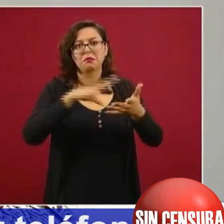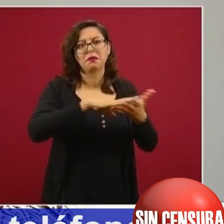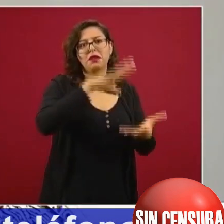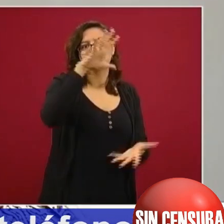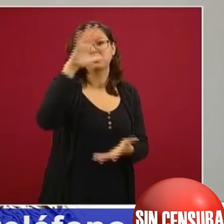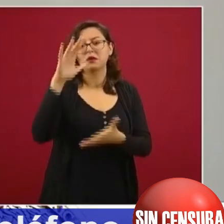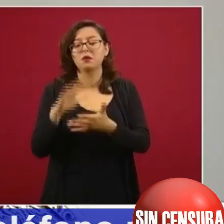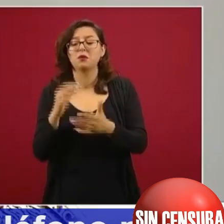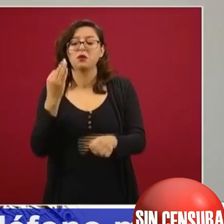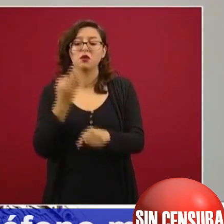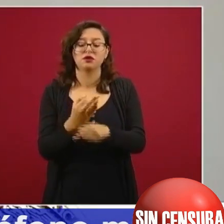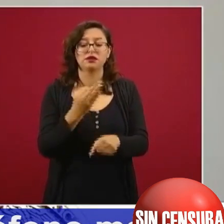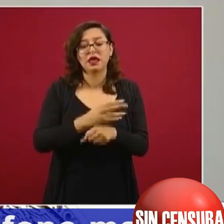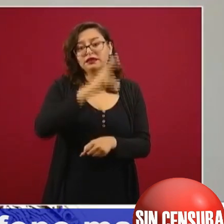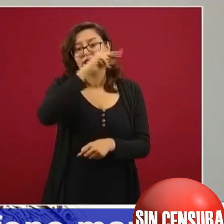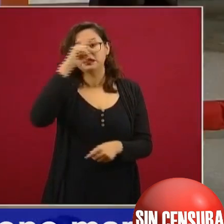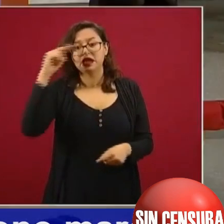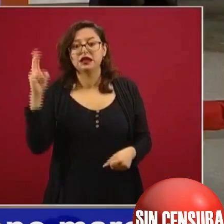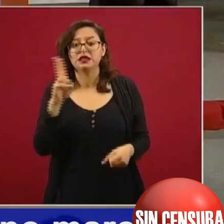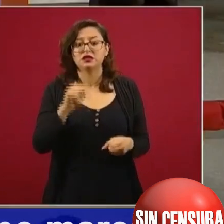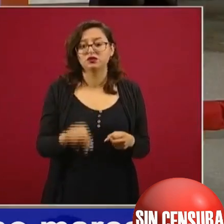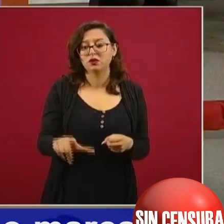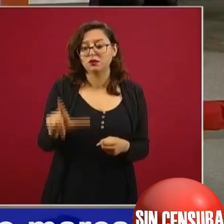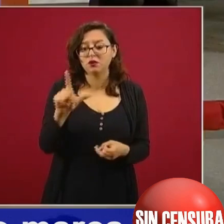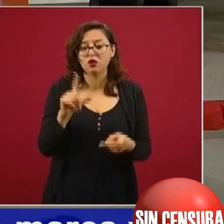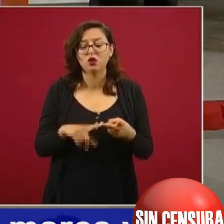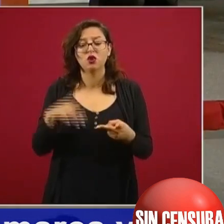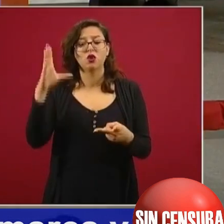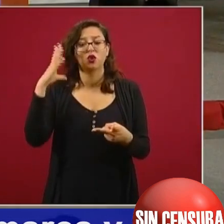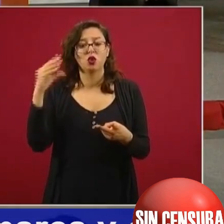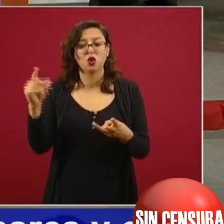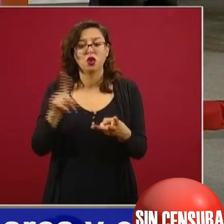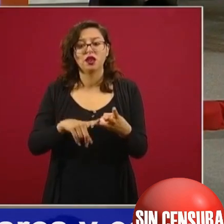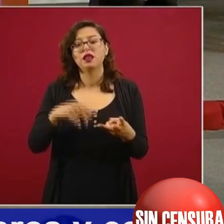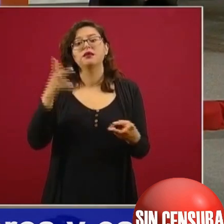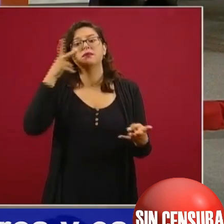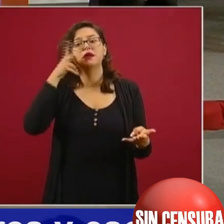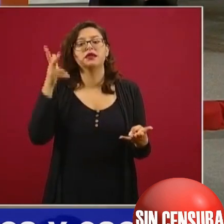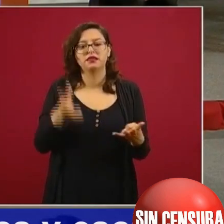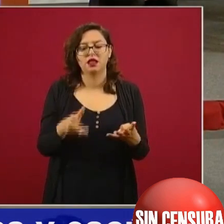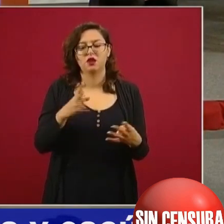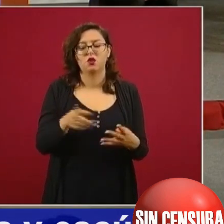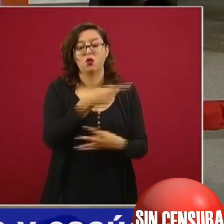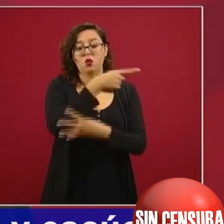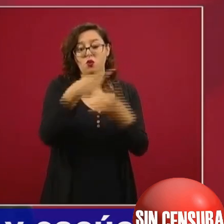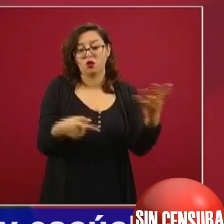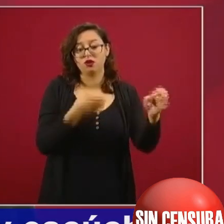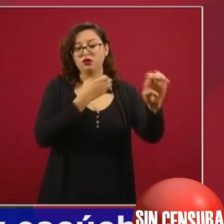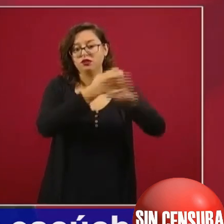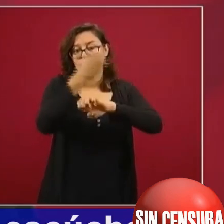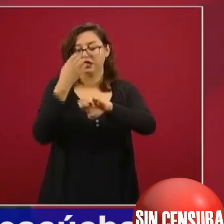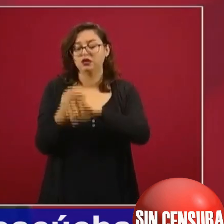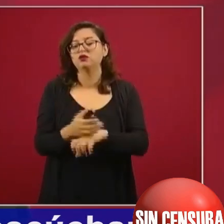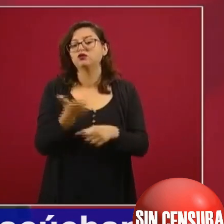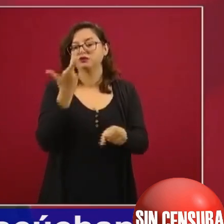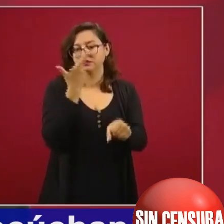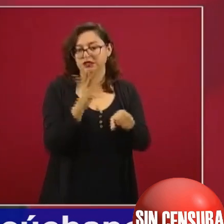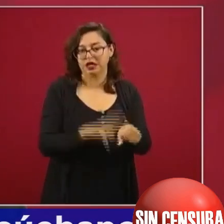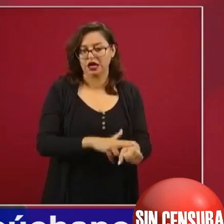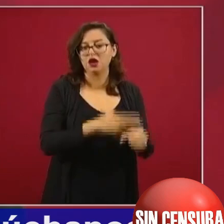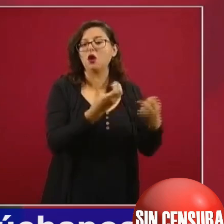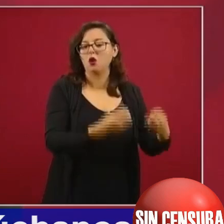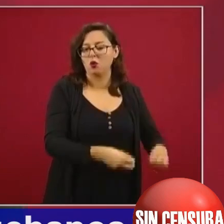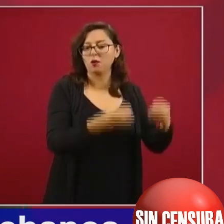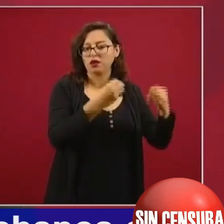momento Nayarit, Nuevo León, Colima e Hidalgo son las 4 entidades que tienen ocupaciones superiores al 50%, todas